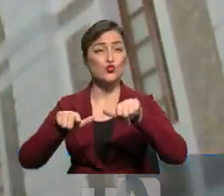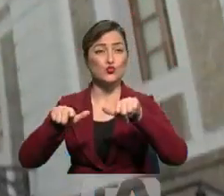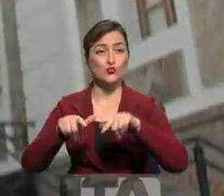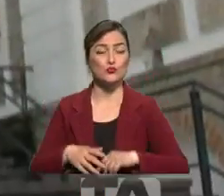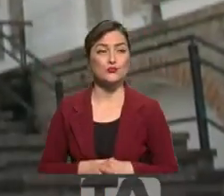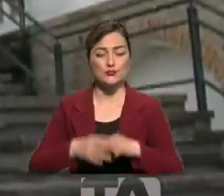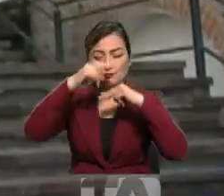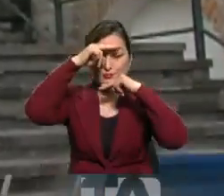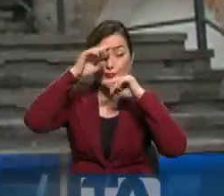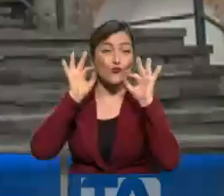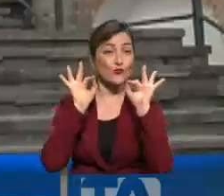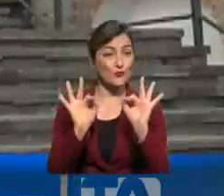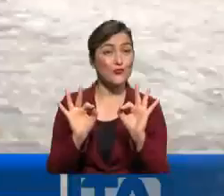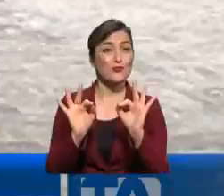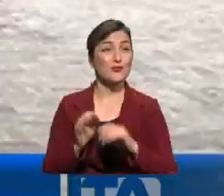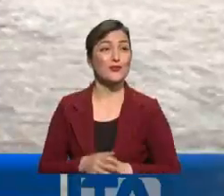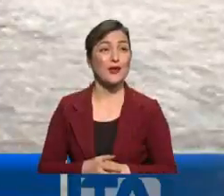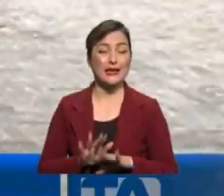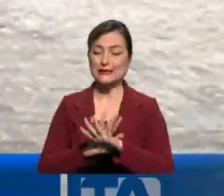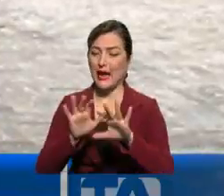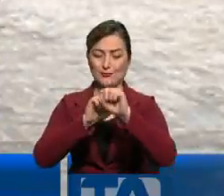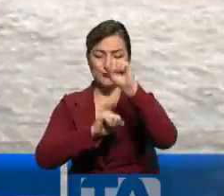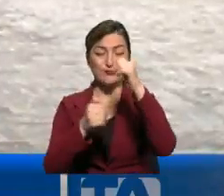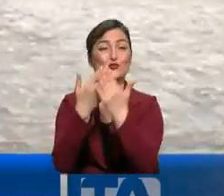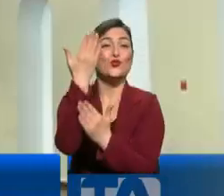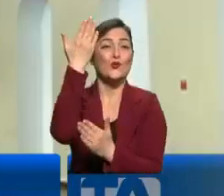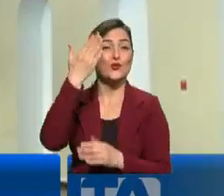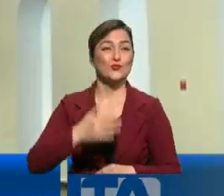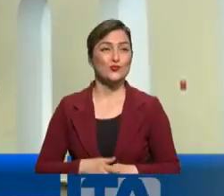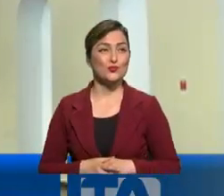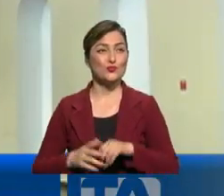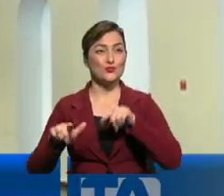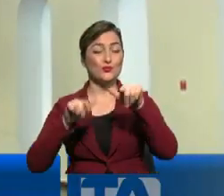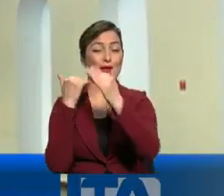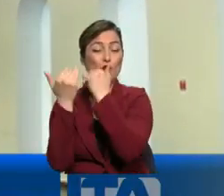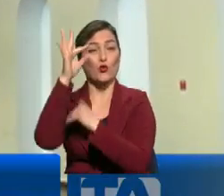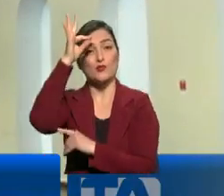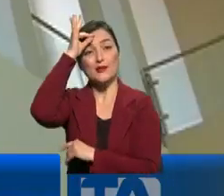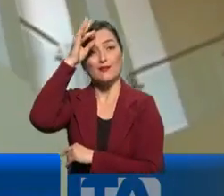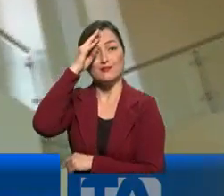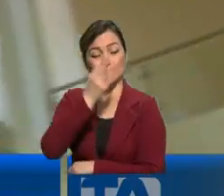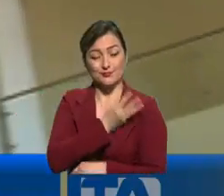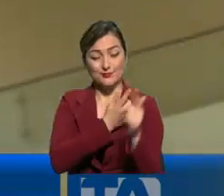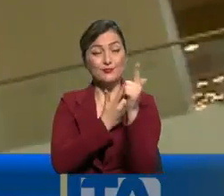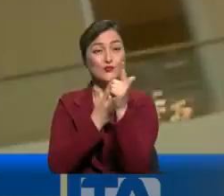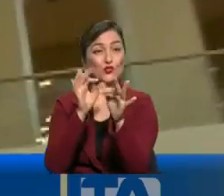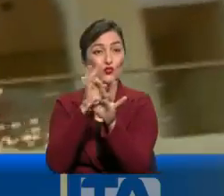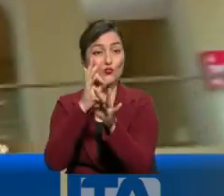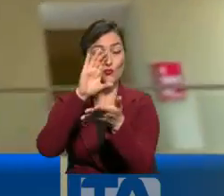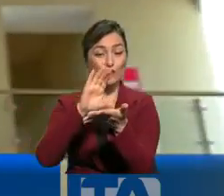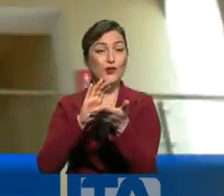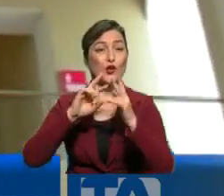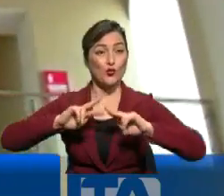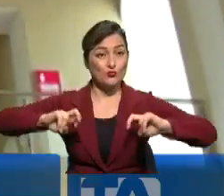Y la buena noticia es que al parecer ya lo encontraron. Se trata de una parte del antiguo hospital militar, donde funciona el Centro